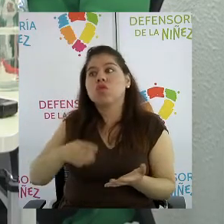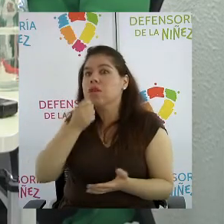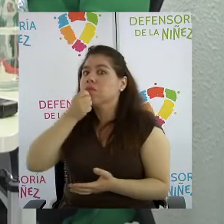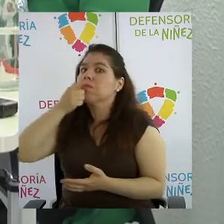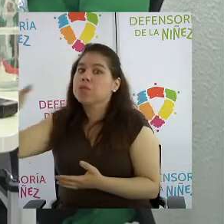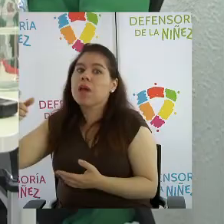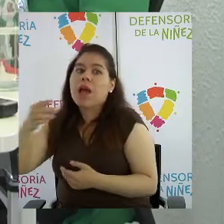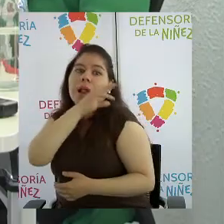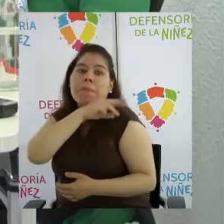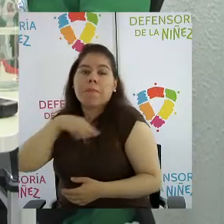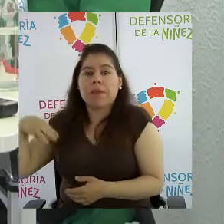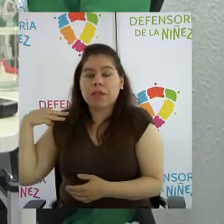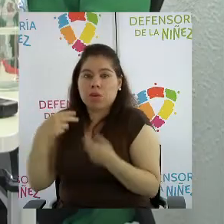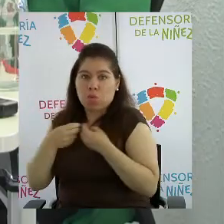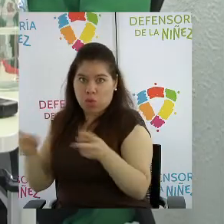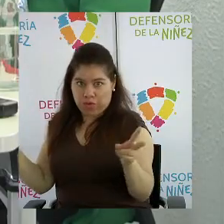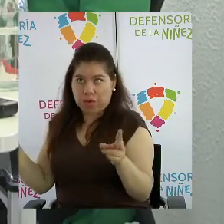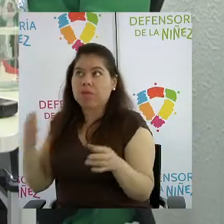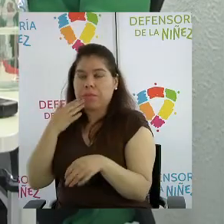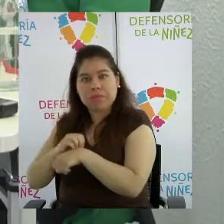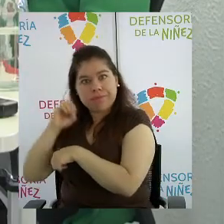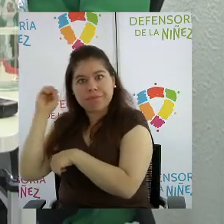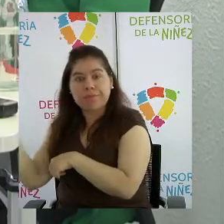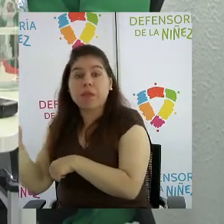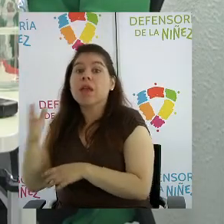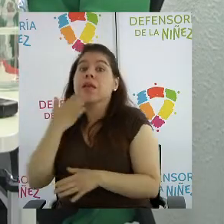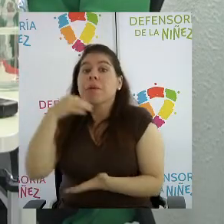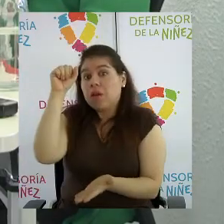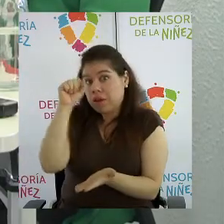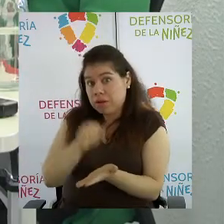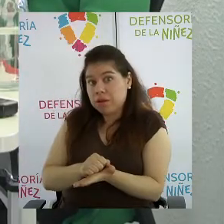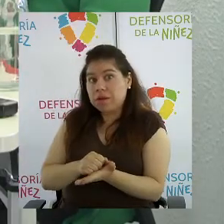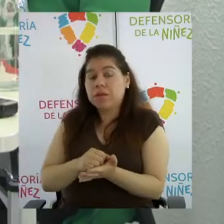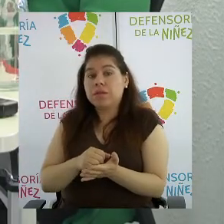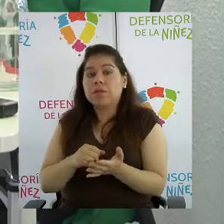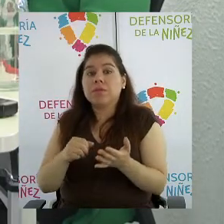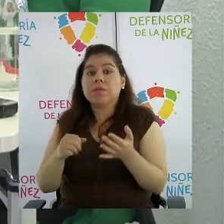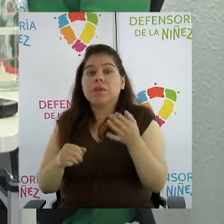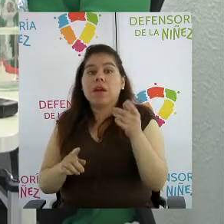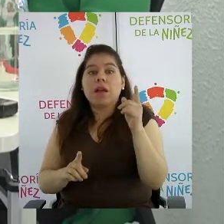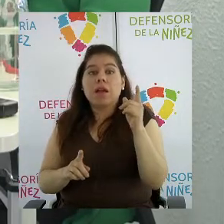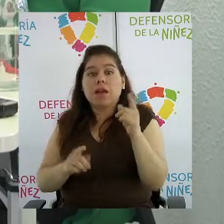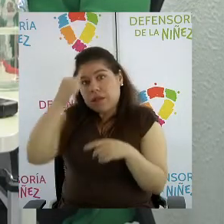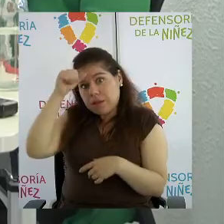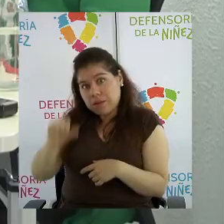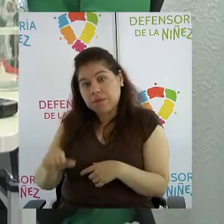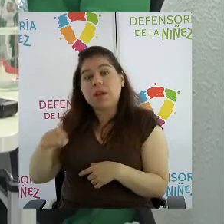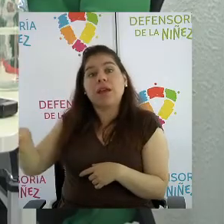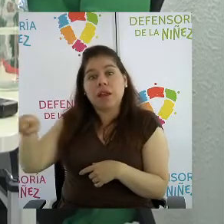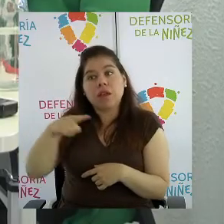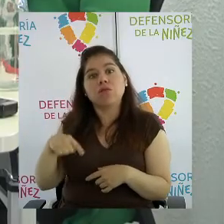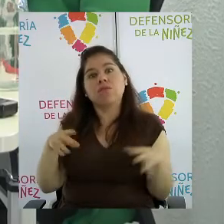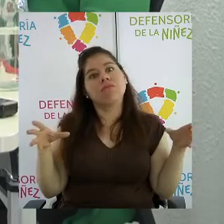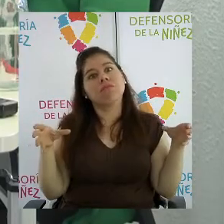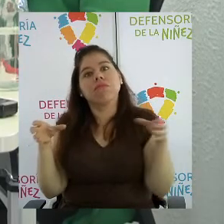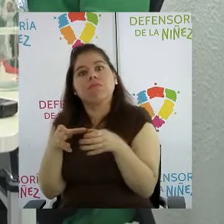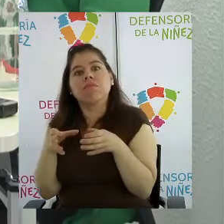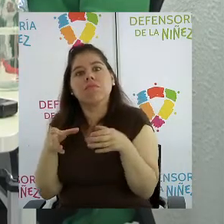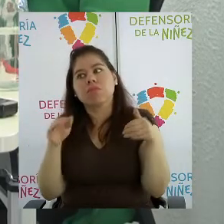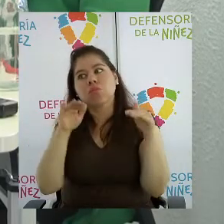Público, pero también hemos presentado en algunos casos querellas criminales donde nosotros vamos a ser parte de esa situación. Lo que nos interesa es